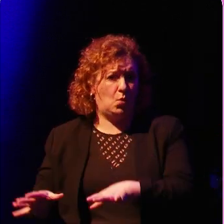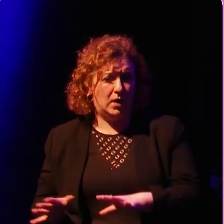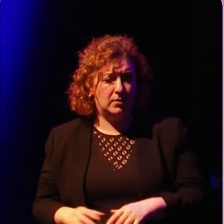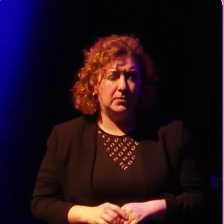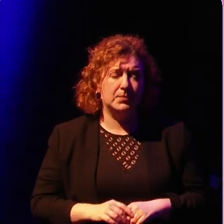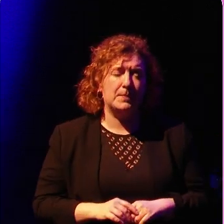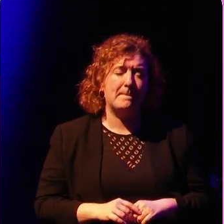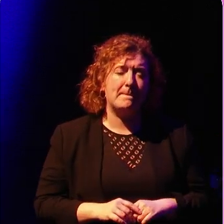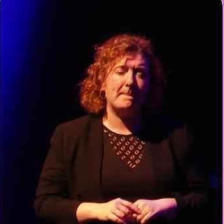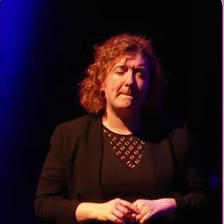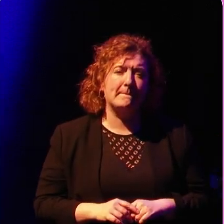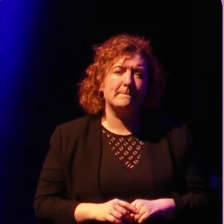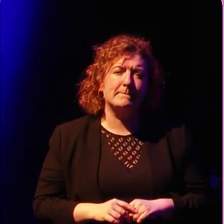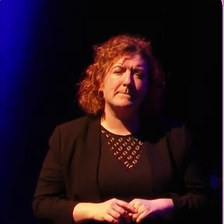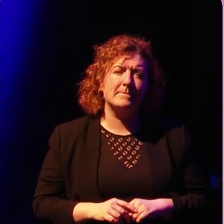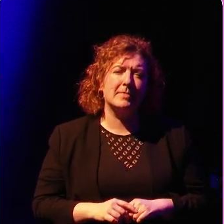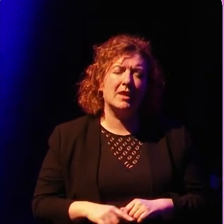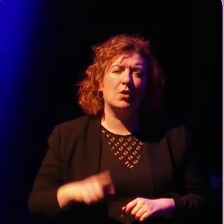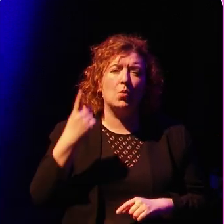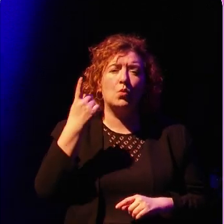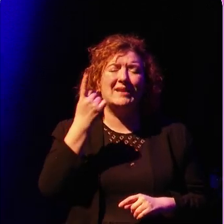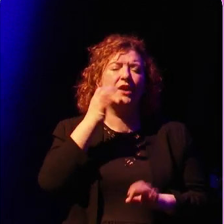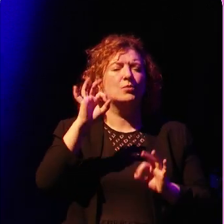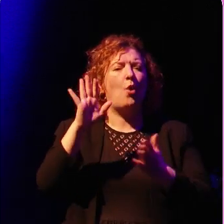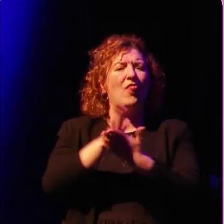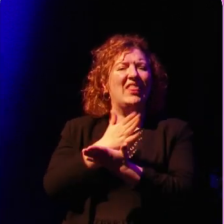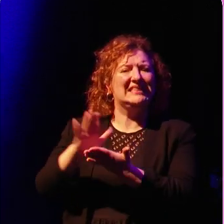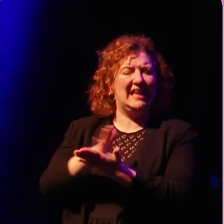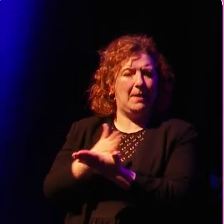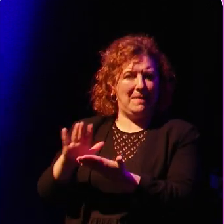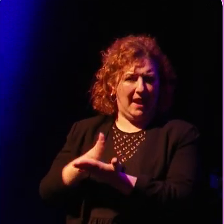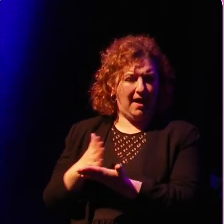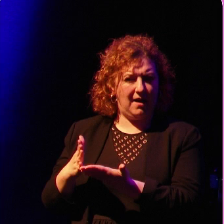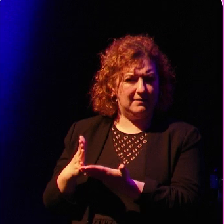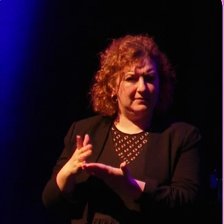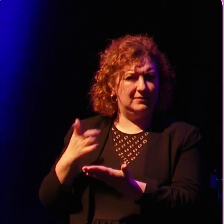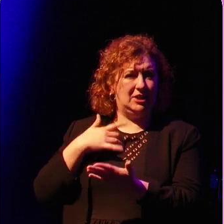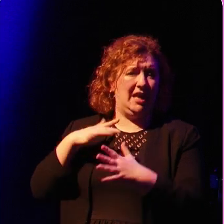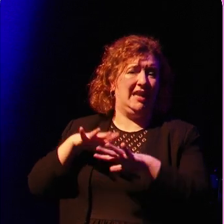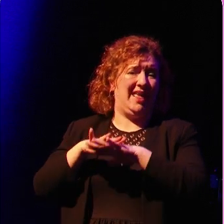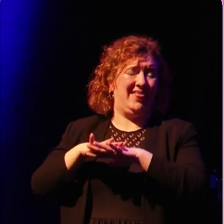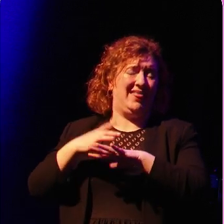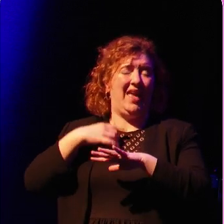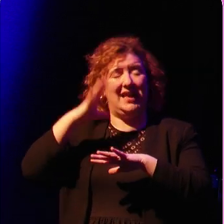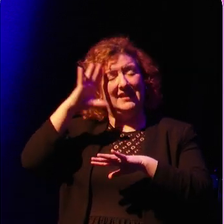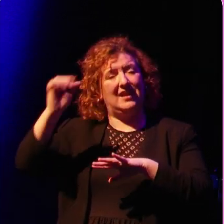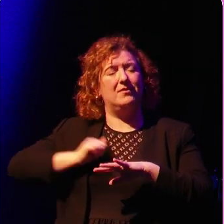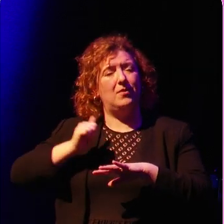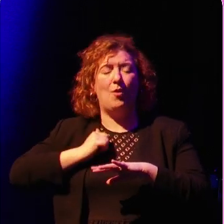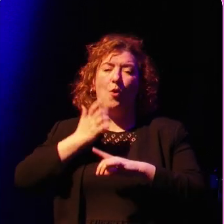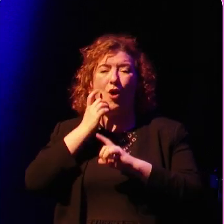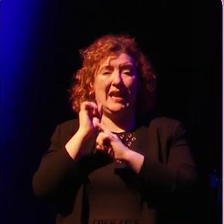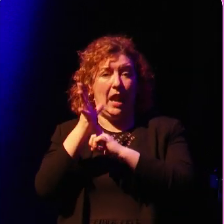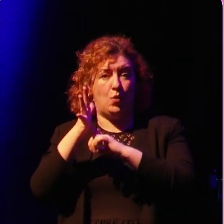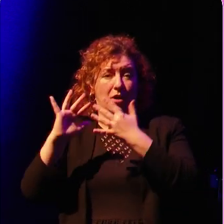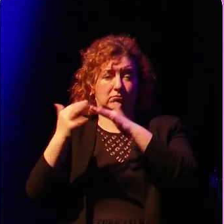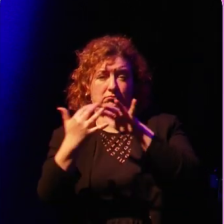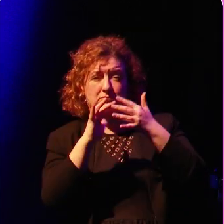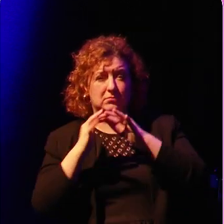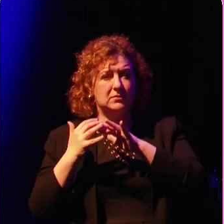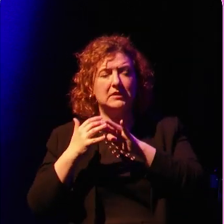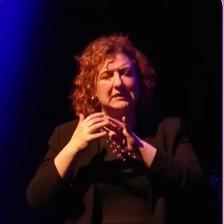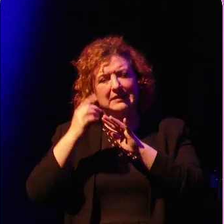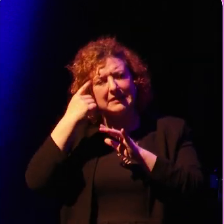ellas es un discriminador. Quiere decir que es una red de inteligencia artificial, una red neuronal que